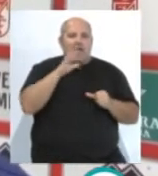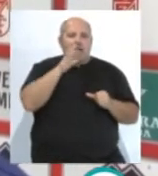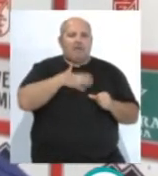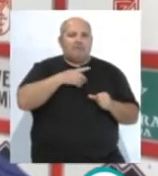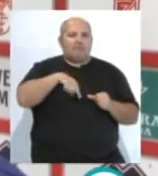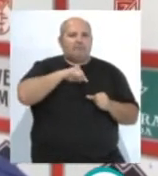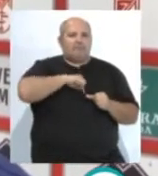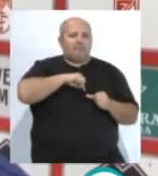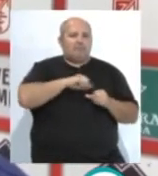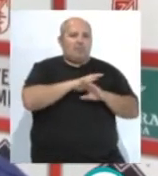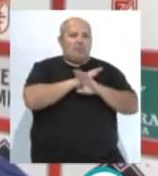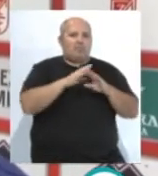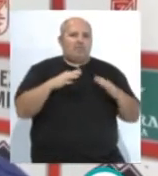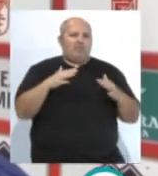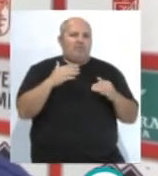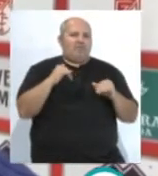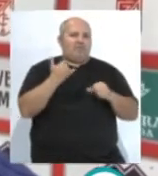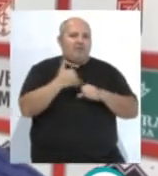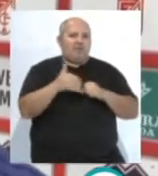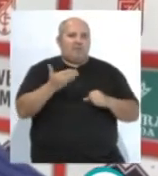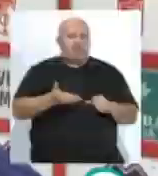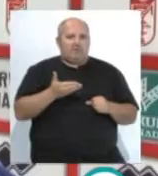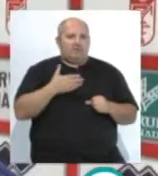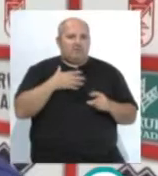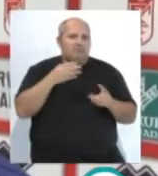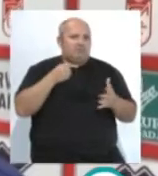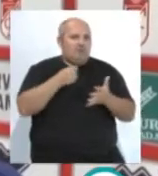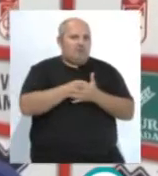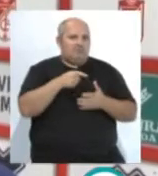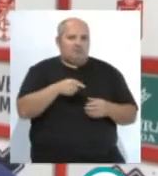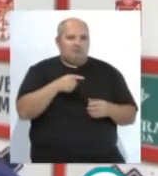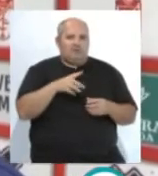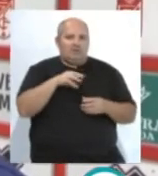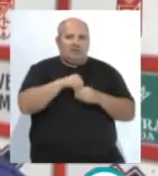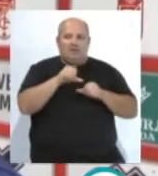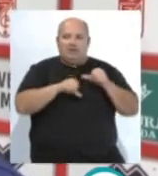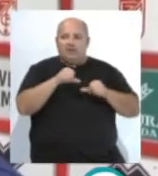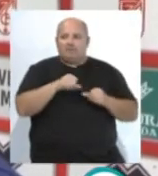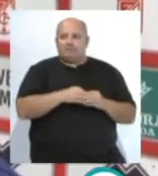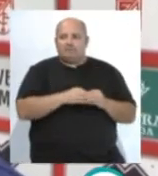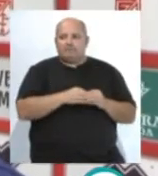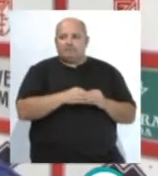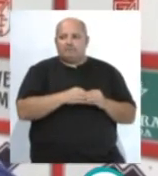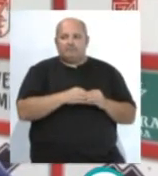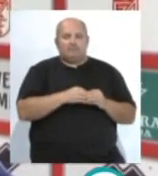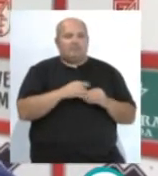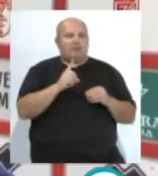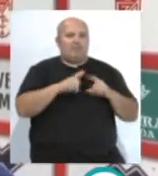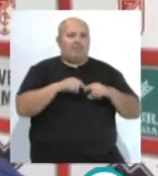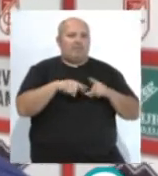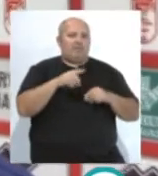esos últimos dos partidos finales para nosotros importantes y hay que dar todo. Claro, estamos ahí metidos, no dependemos de nadie,